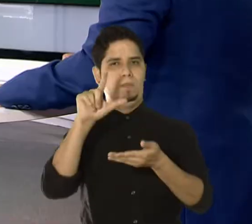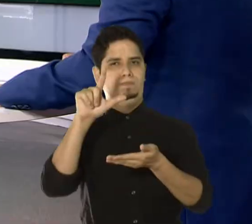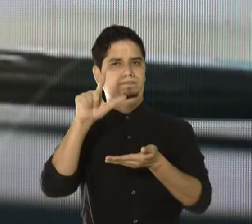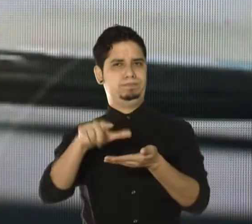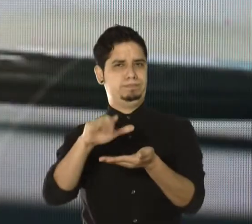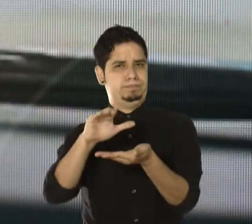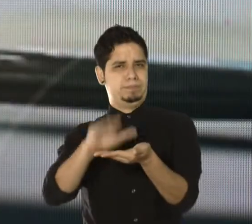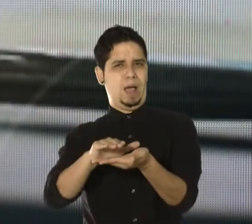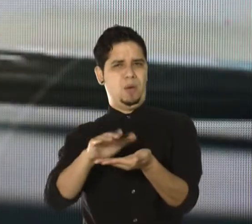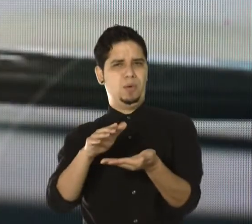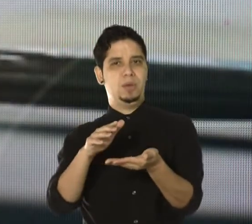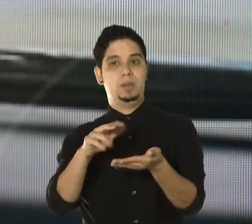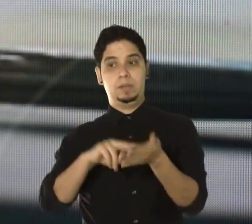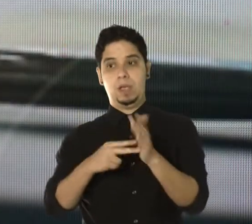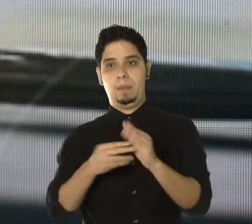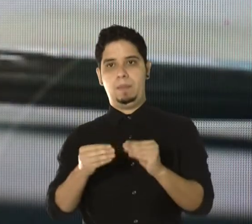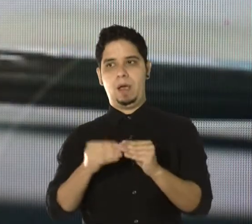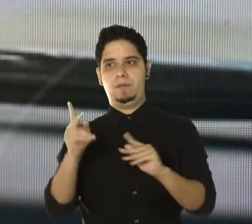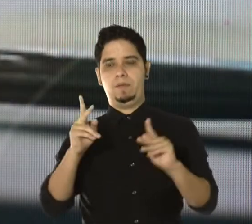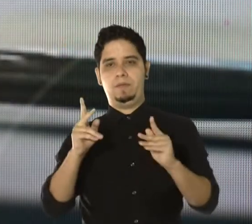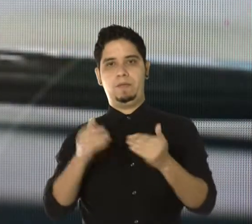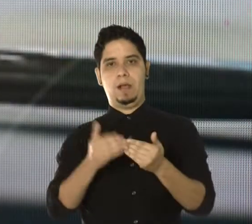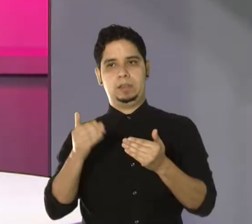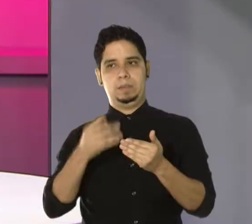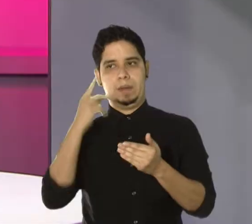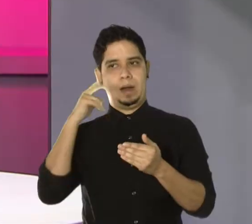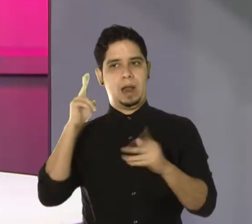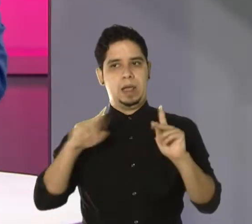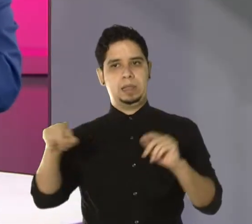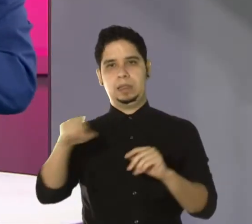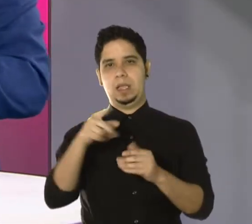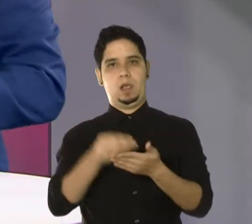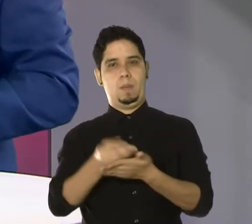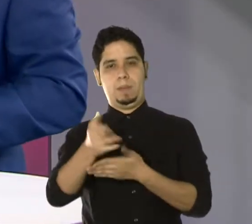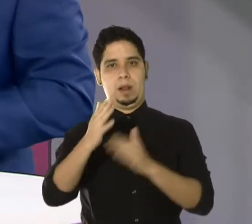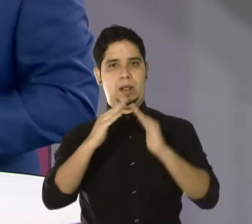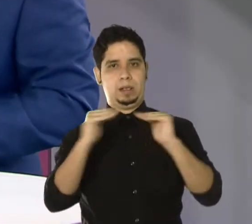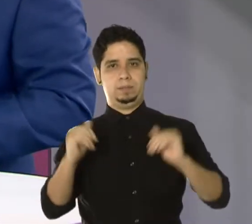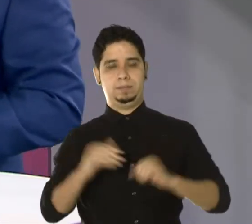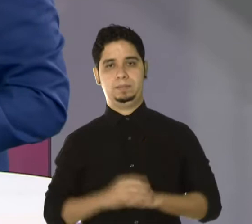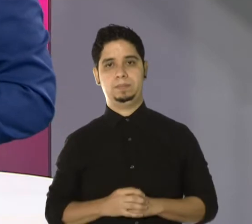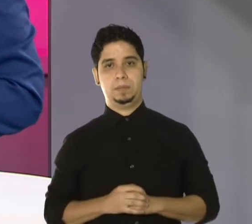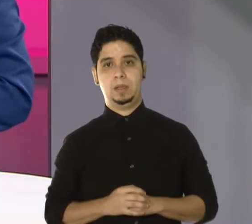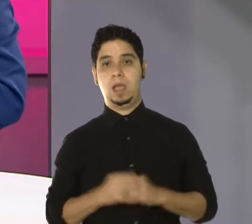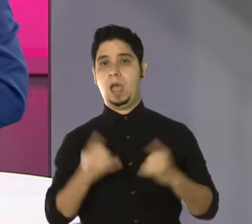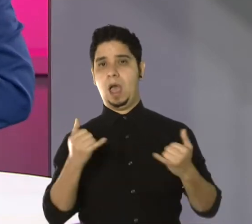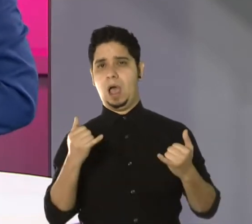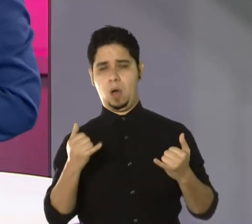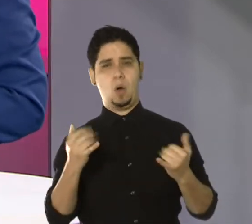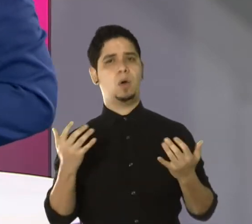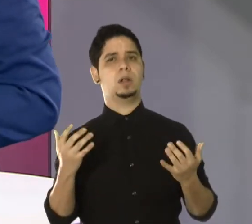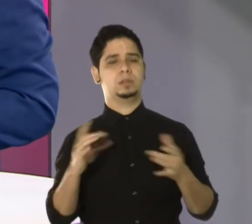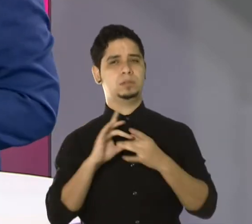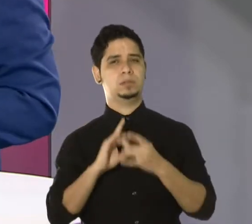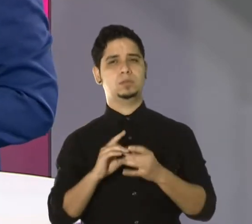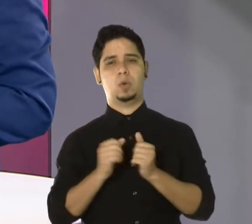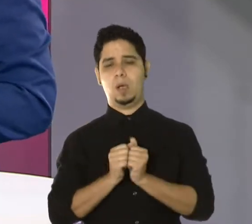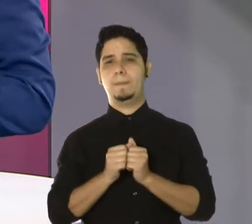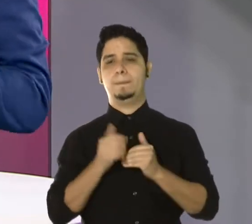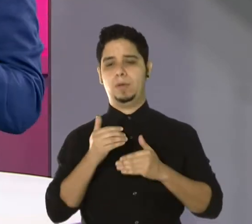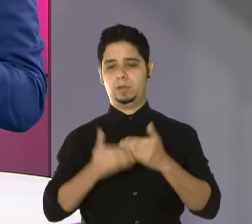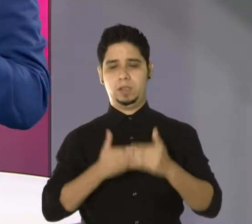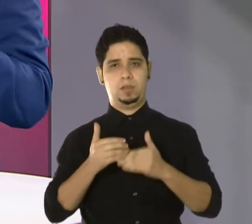su financiamiento para comprar su vivienda. Ahora, atendido ese asunto, vamos ahora al proceso de reconstrucción de Puerto Rico, pero quisiéramos conocer